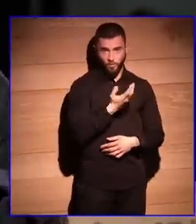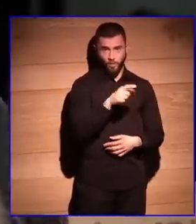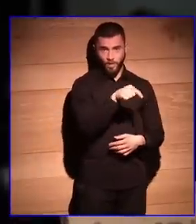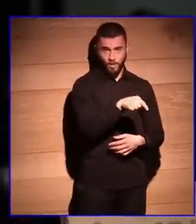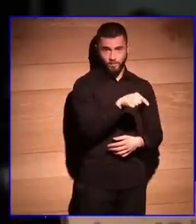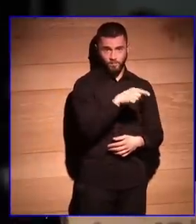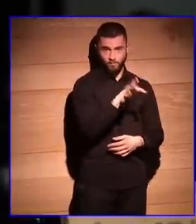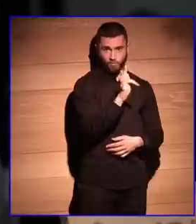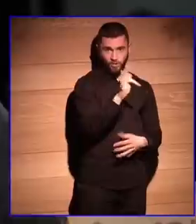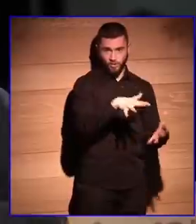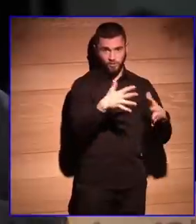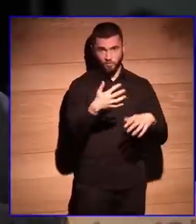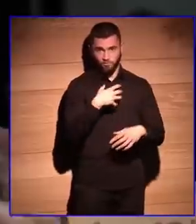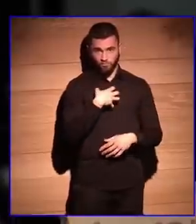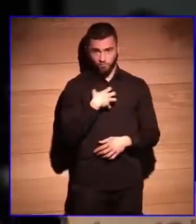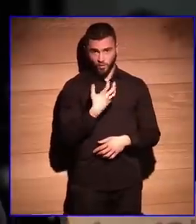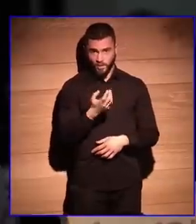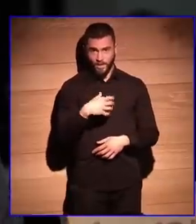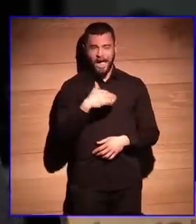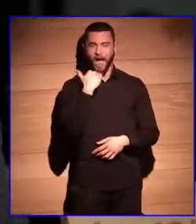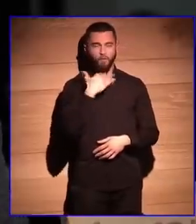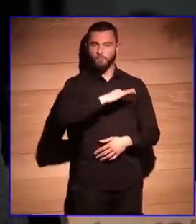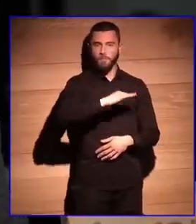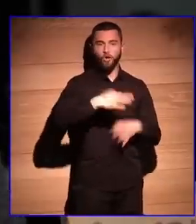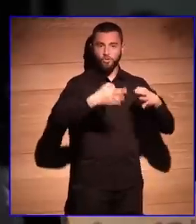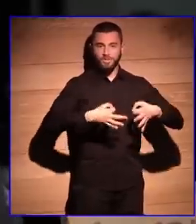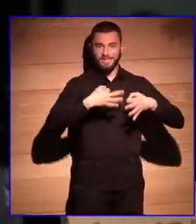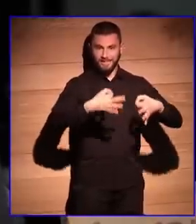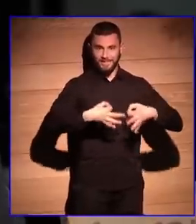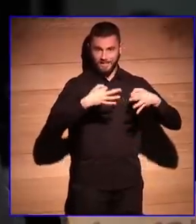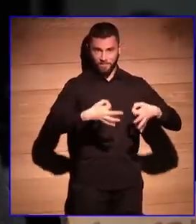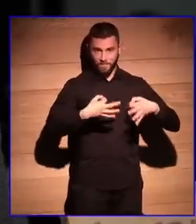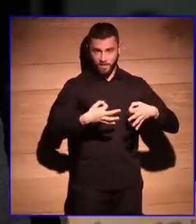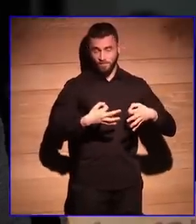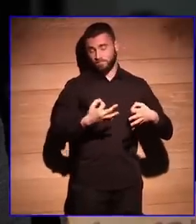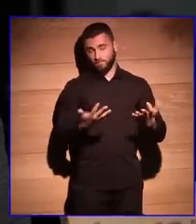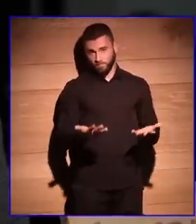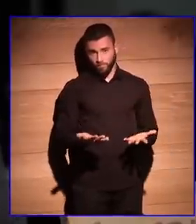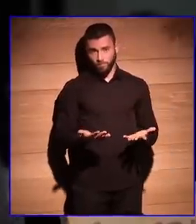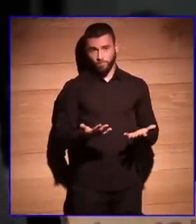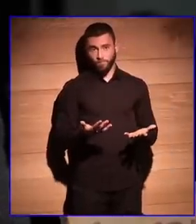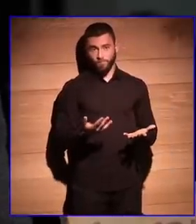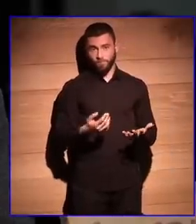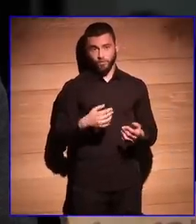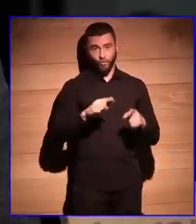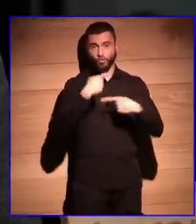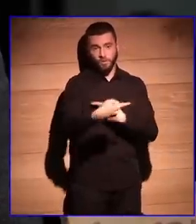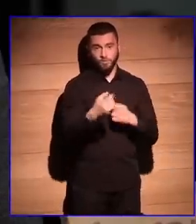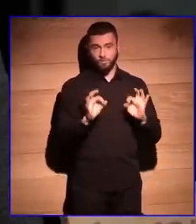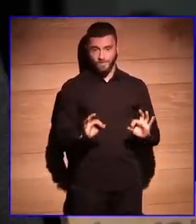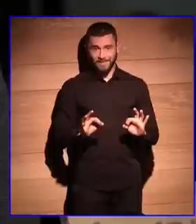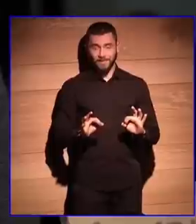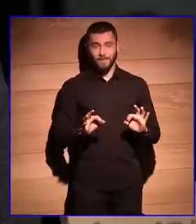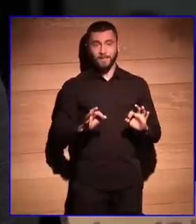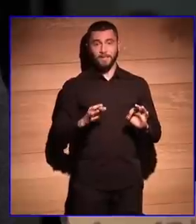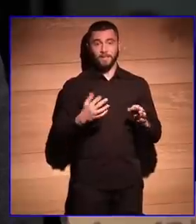ninguna razón buena. Siempre es para algo malo, necesariamente, y por lo tanto esa es la consecuencia. Y